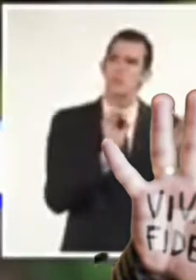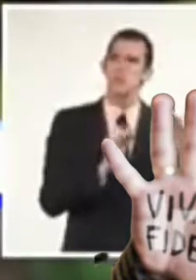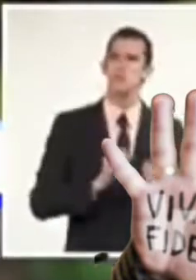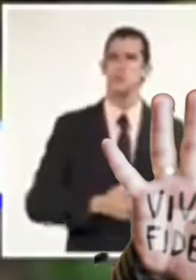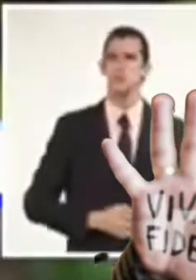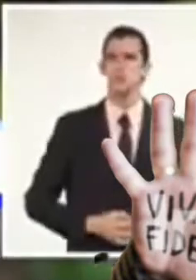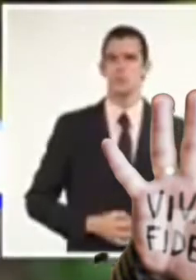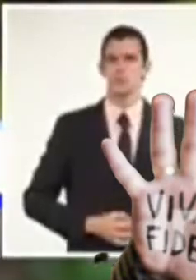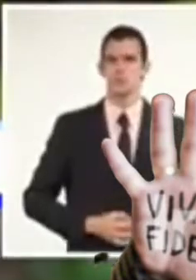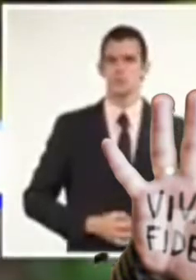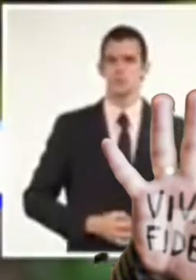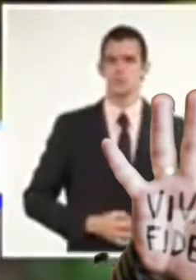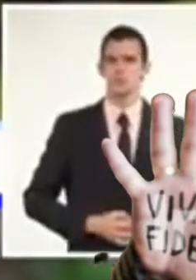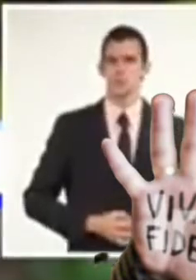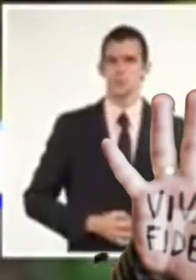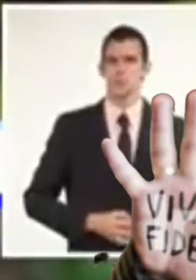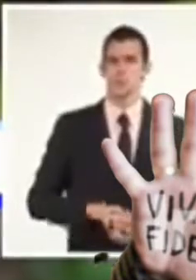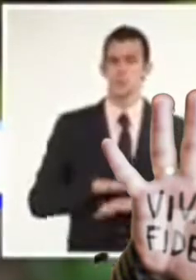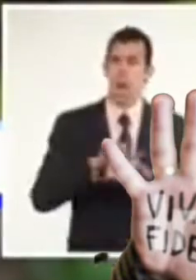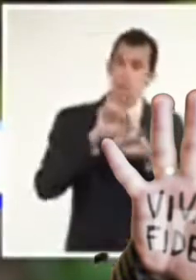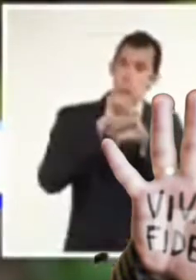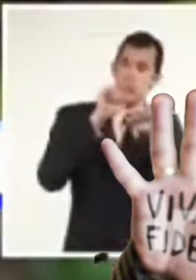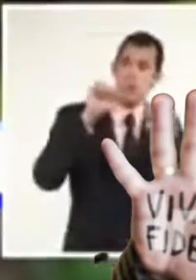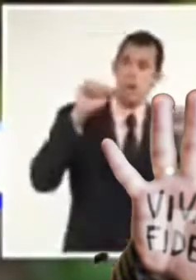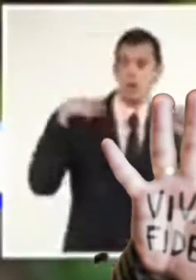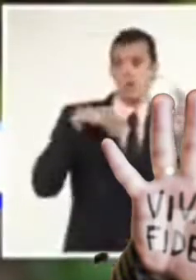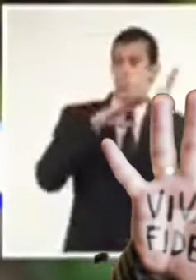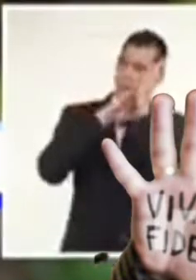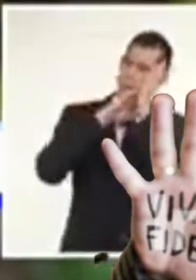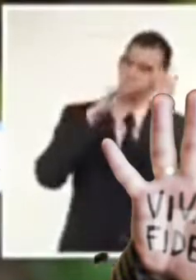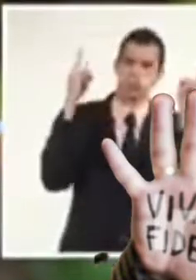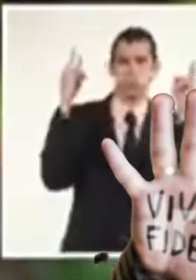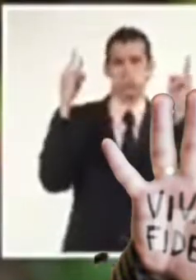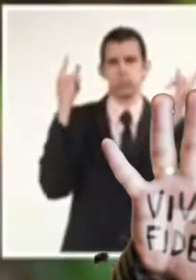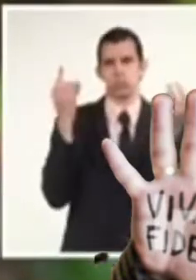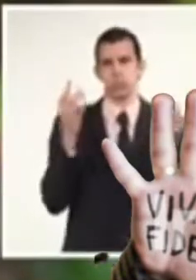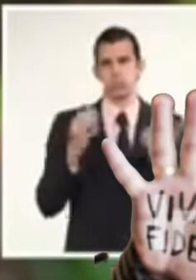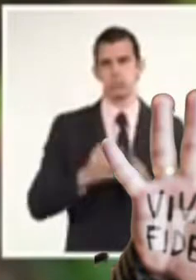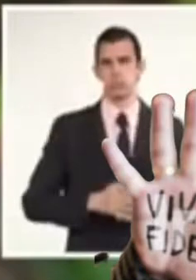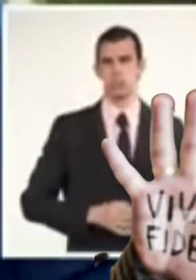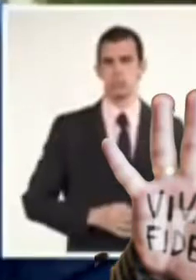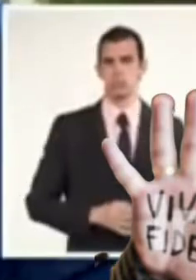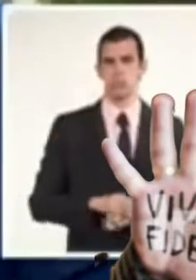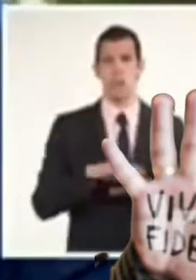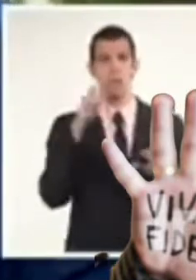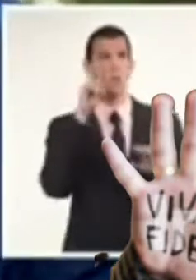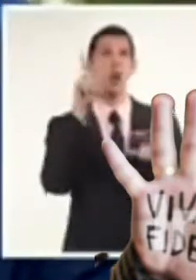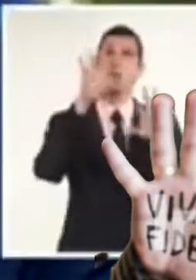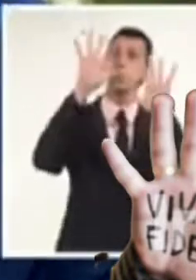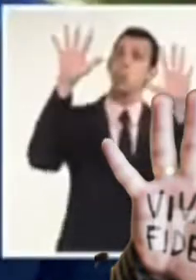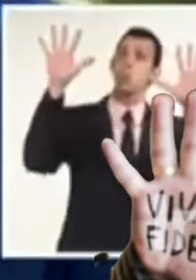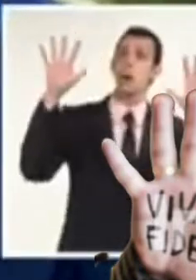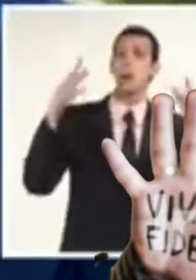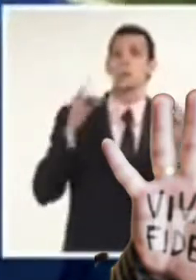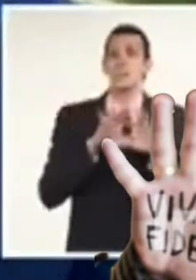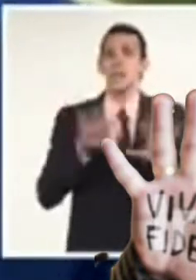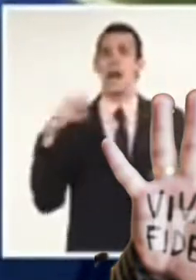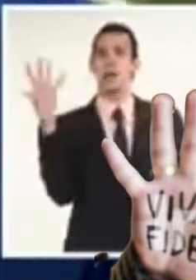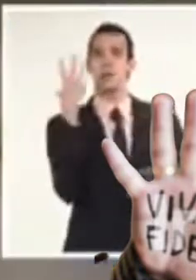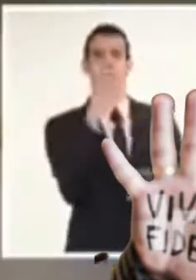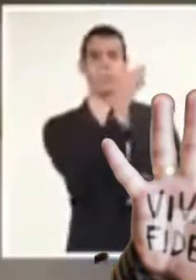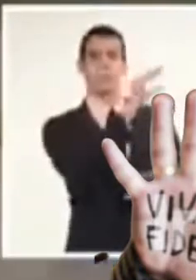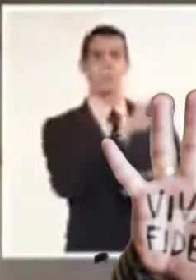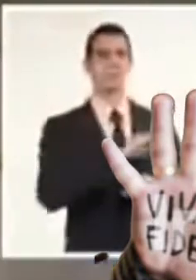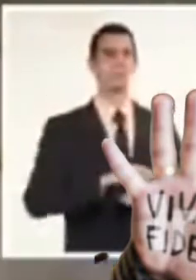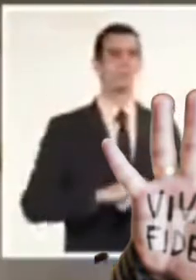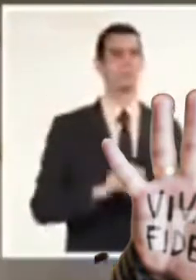Cuando llegó la hora de la mañana, yo estaba ya dormida porque fue la noche entera sin dormir. Yo dije, bueno, nos escapamos de otra. Vino una racha bien fuerte.